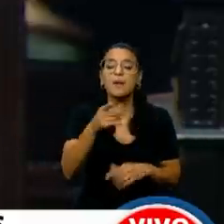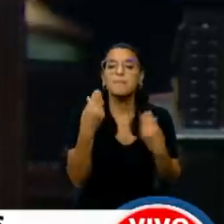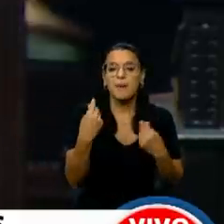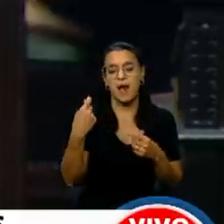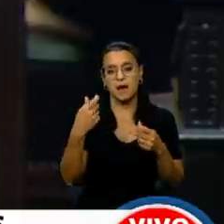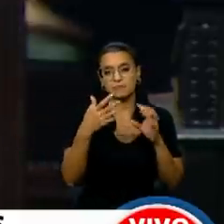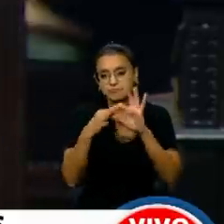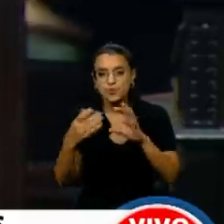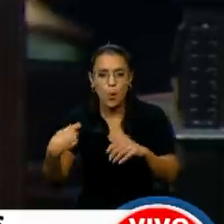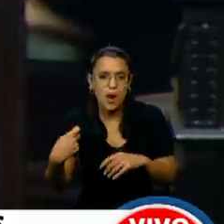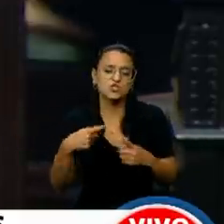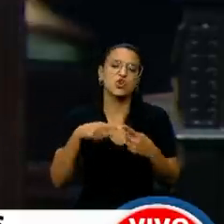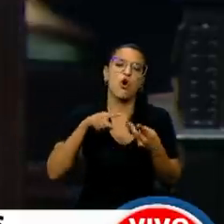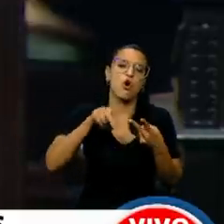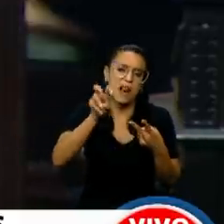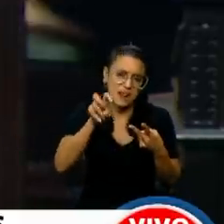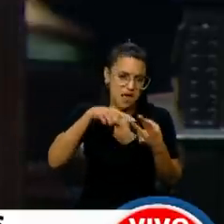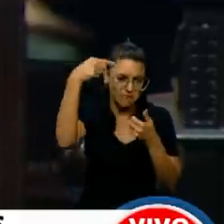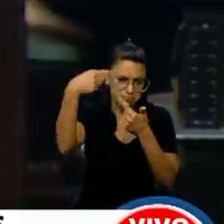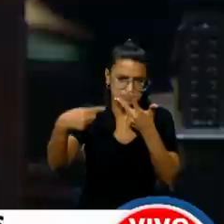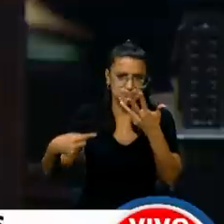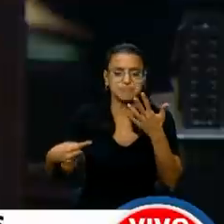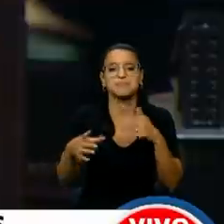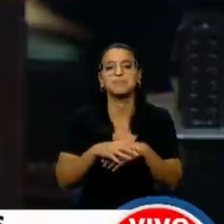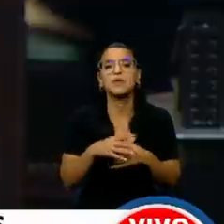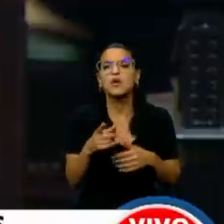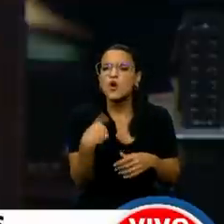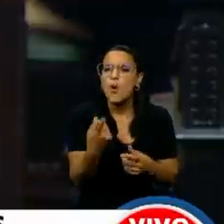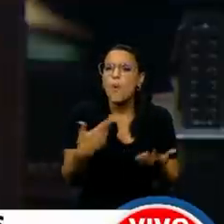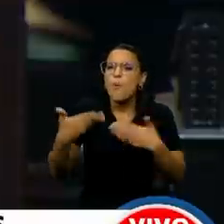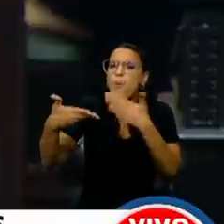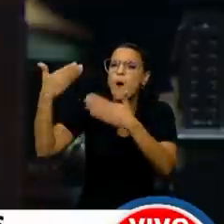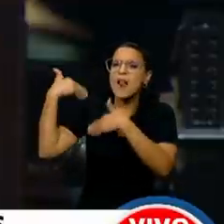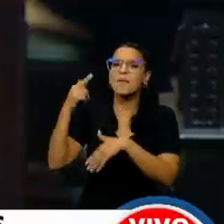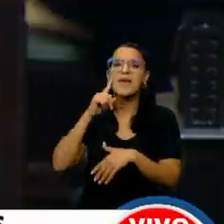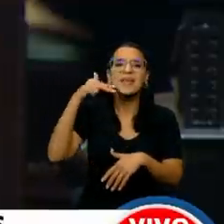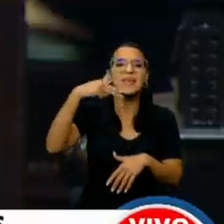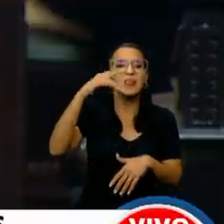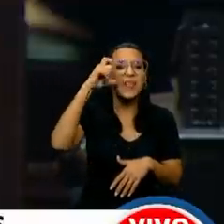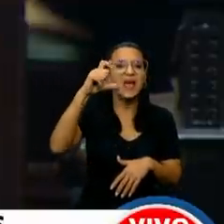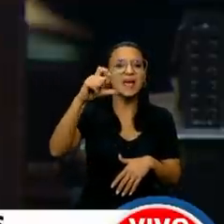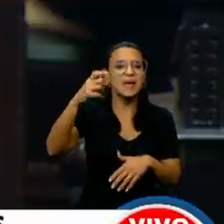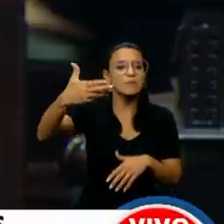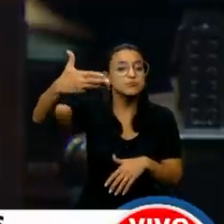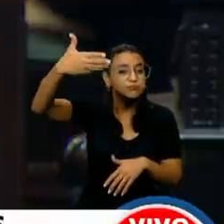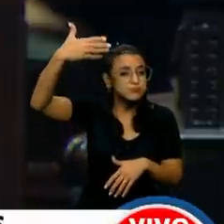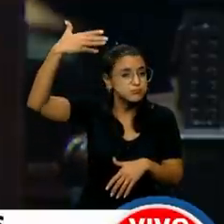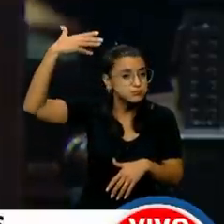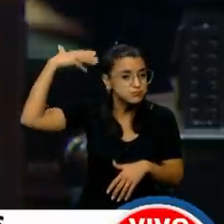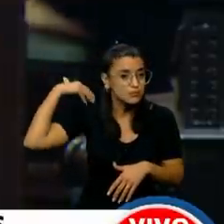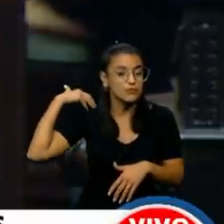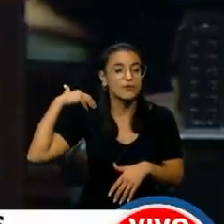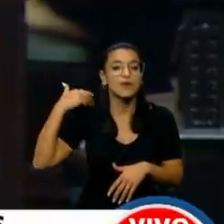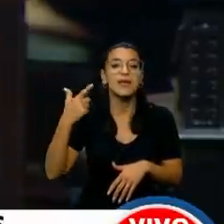para jubilaciones alquileres entre otras cosas no estaremos volviendo a ese indec de años anteriores